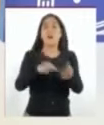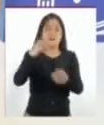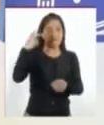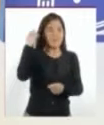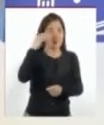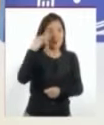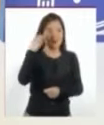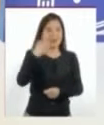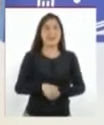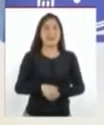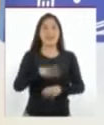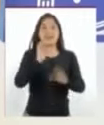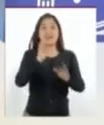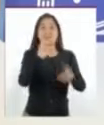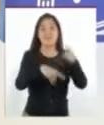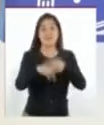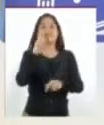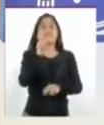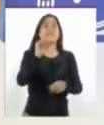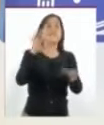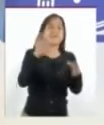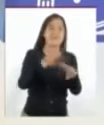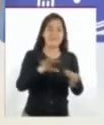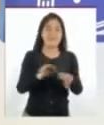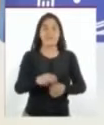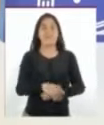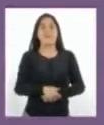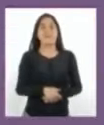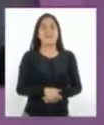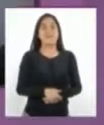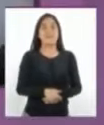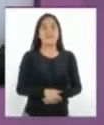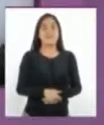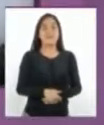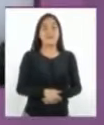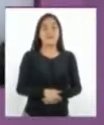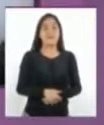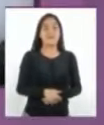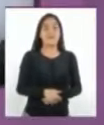de Oaxaca. Al regresar, comentaremos sobre él.